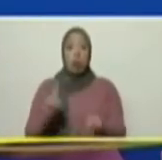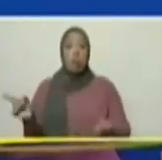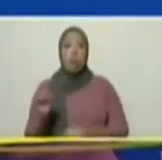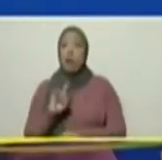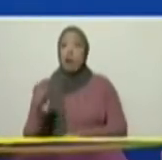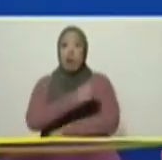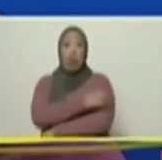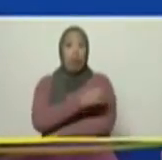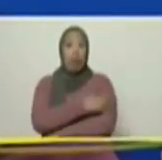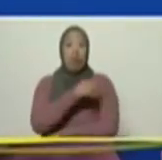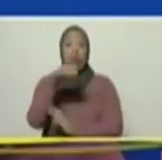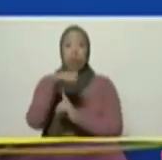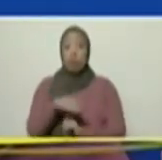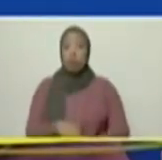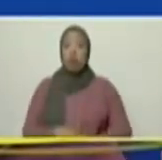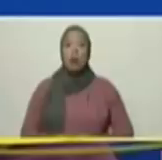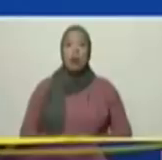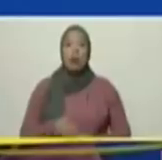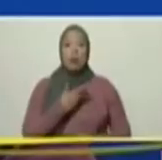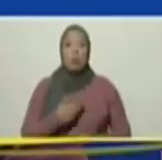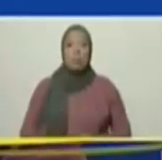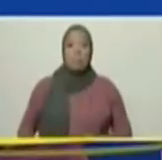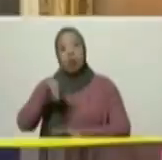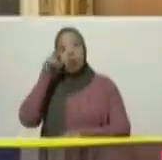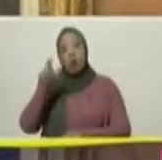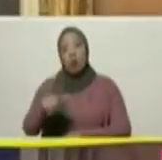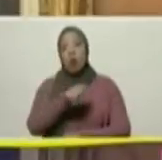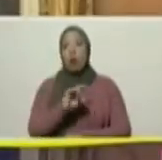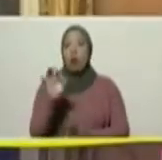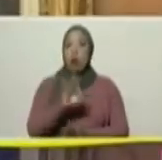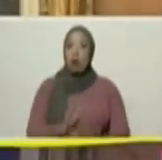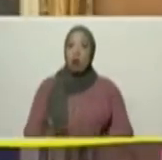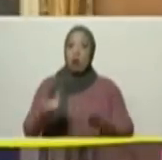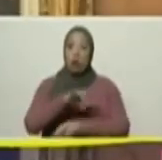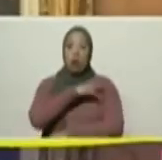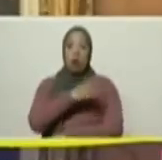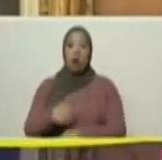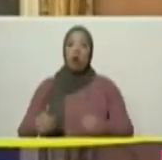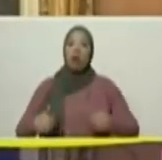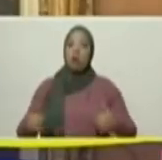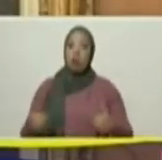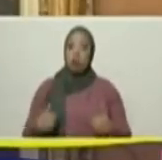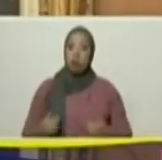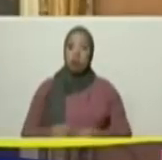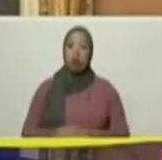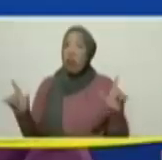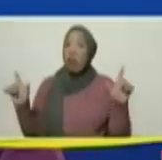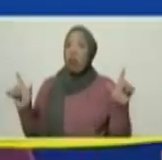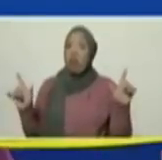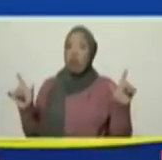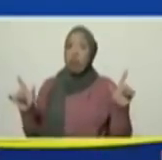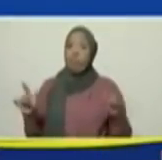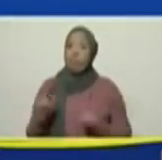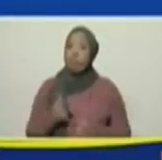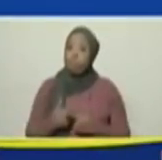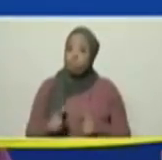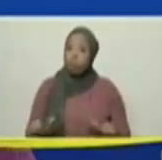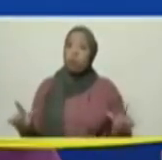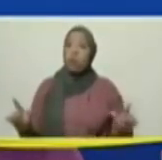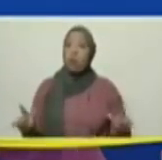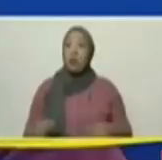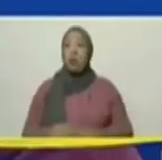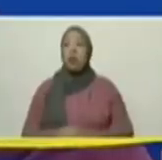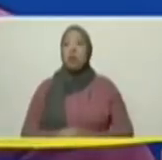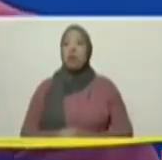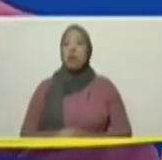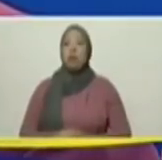que en cierto sentido respaldó en principio el golpe de Estado que había sufrido el